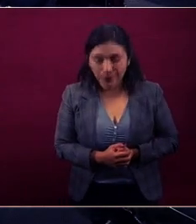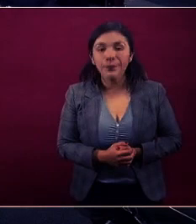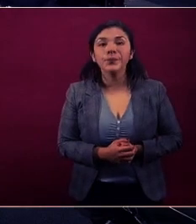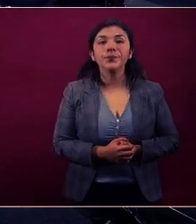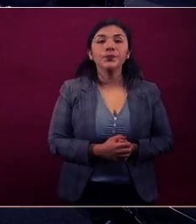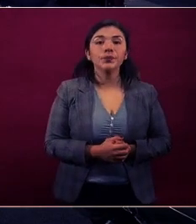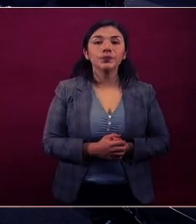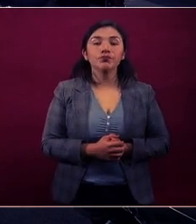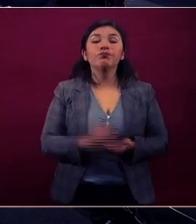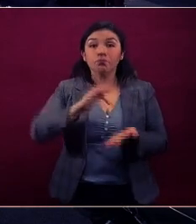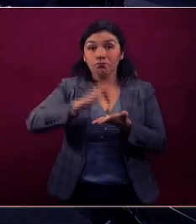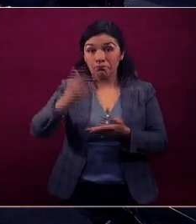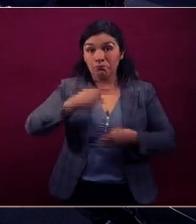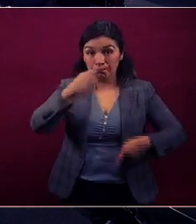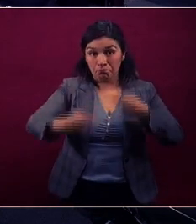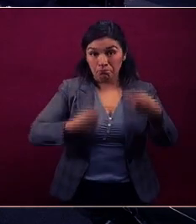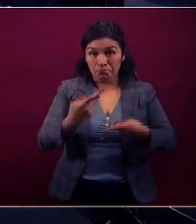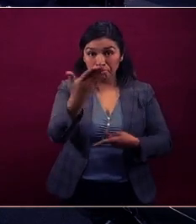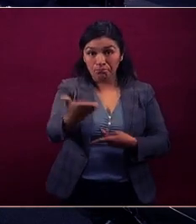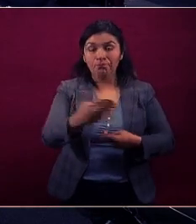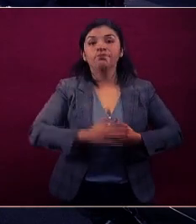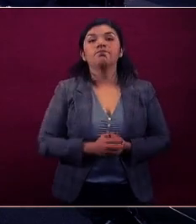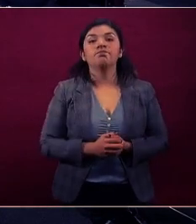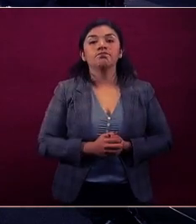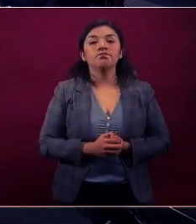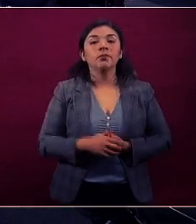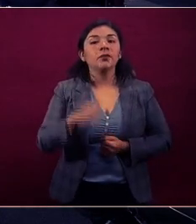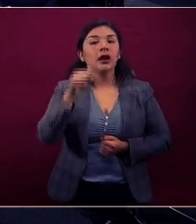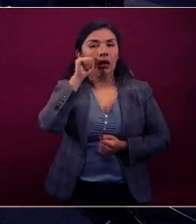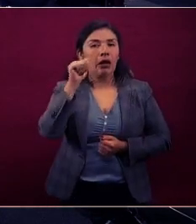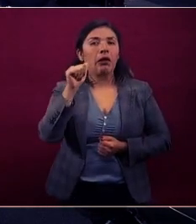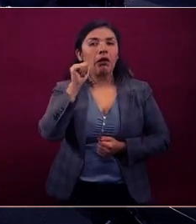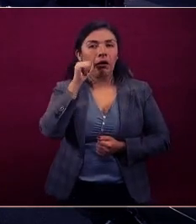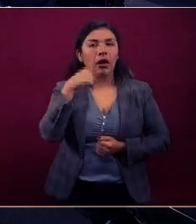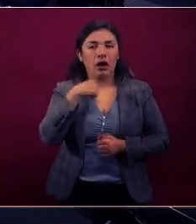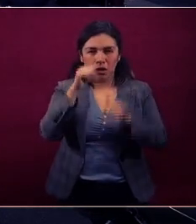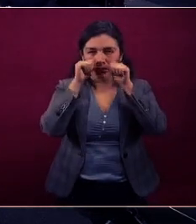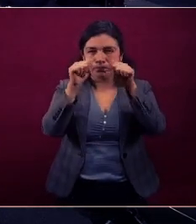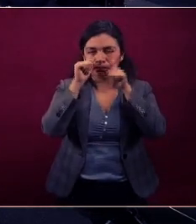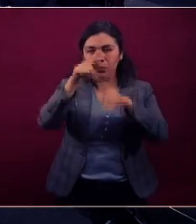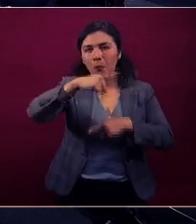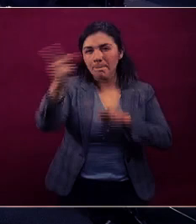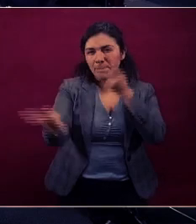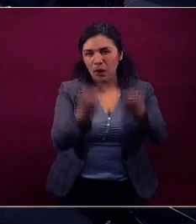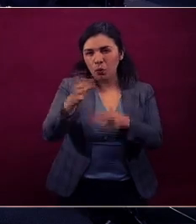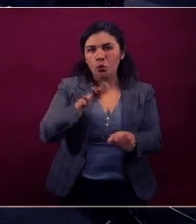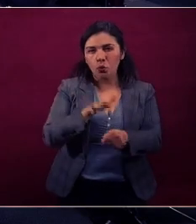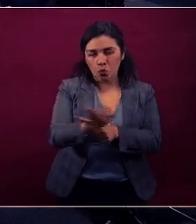Gracias por su pregunta. Y ayer estuve atento también a lo que preguntó.